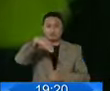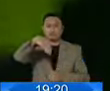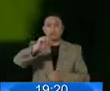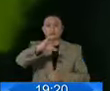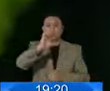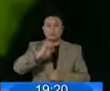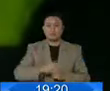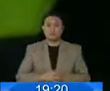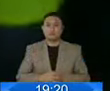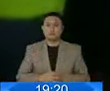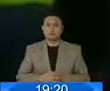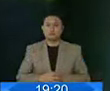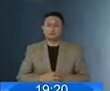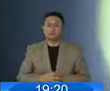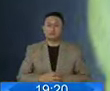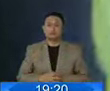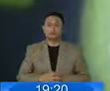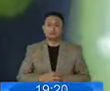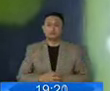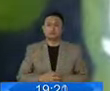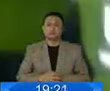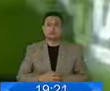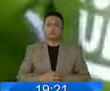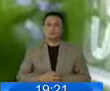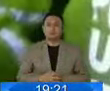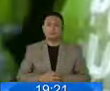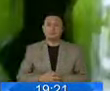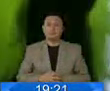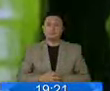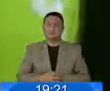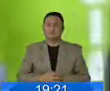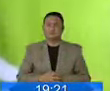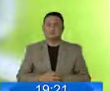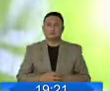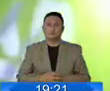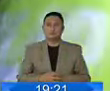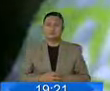policía! ¡Alto, policía! Informó Adriana Rojas.